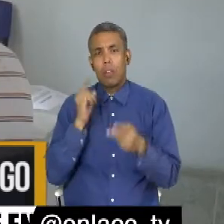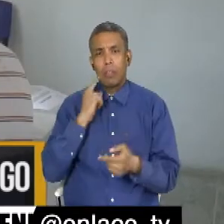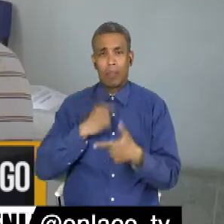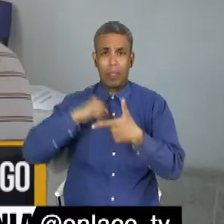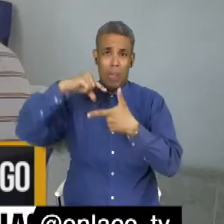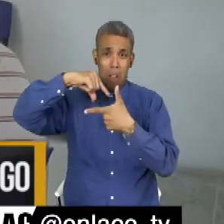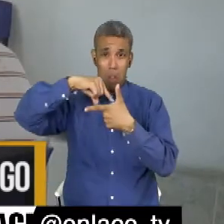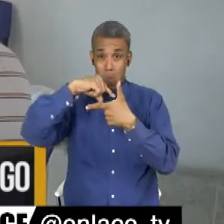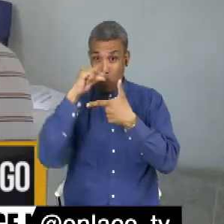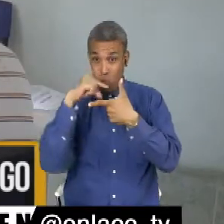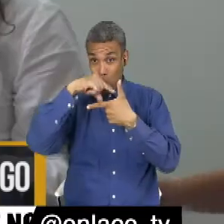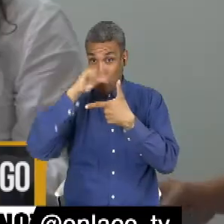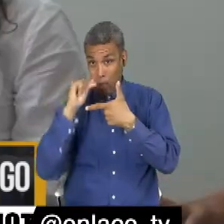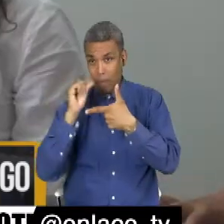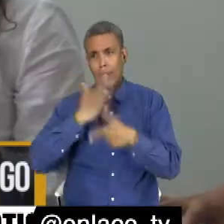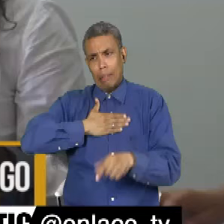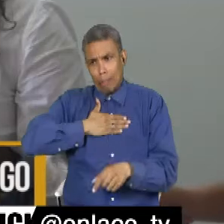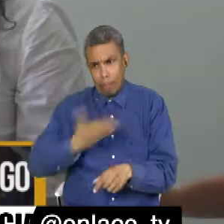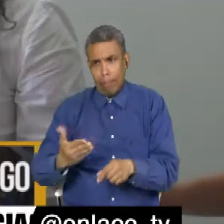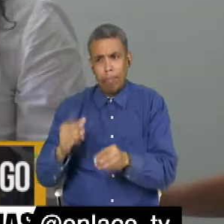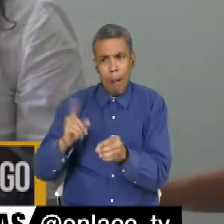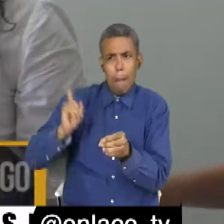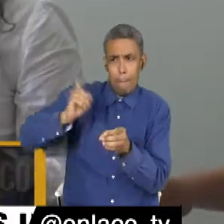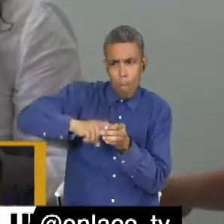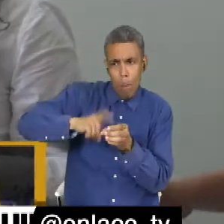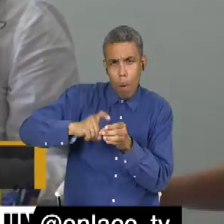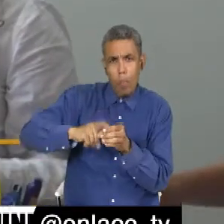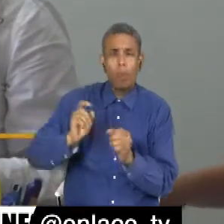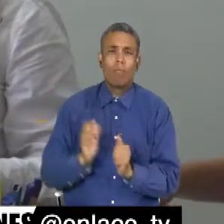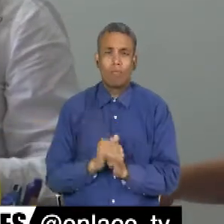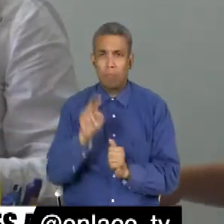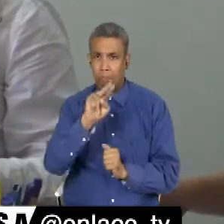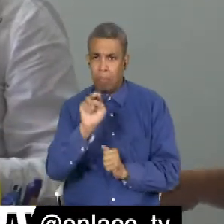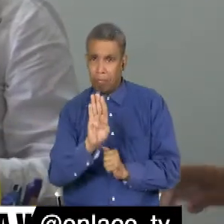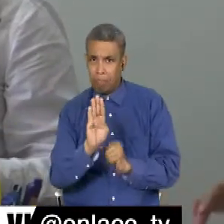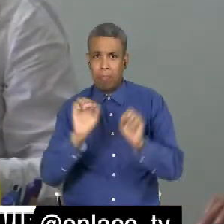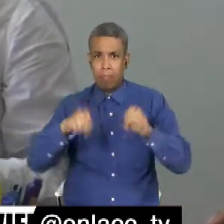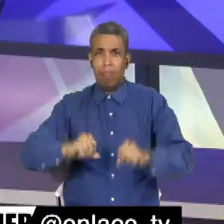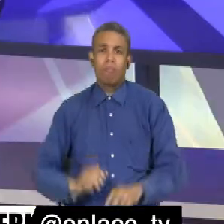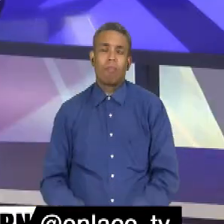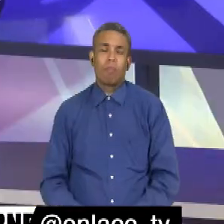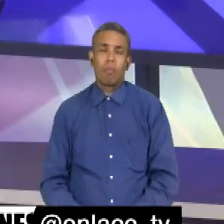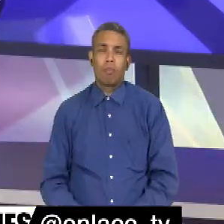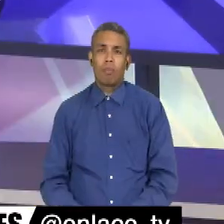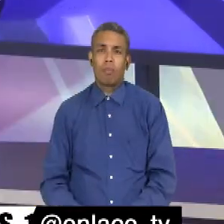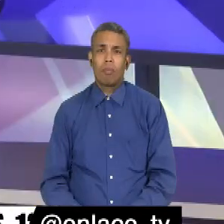proceso de vinculación a la población no asegurada del puerto petrolero y sus alrededores.